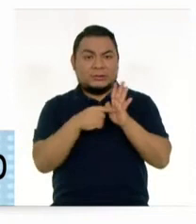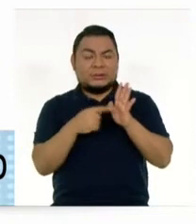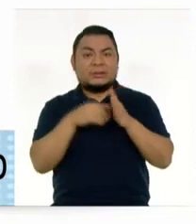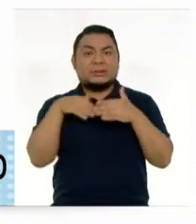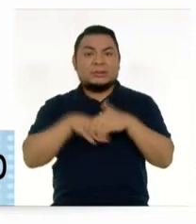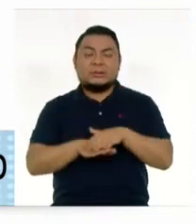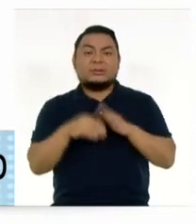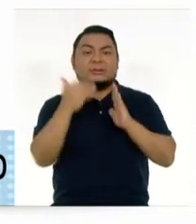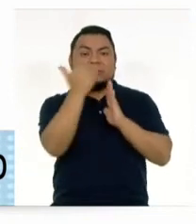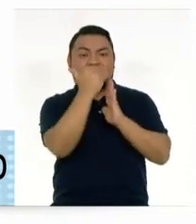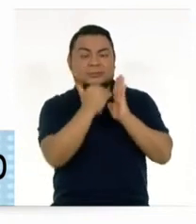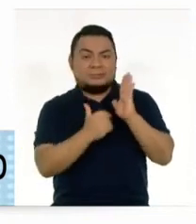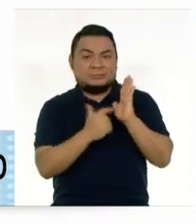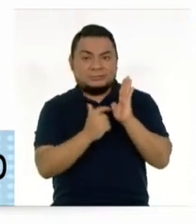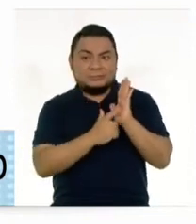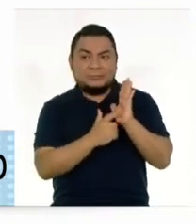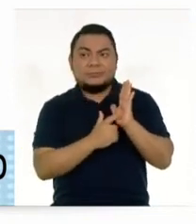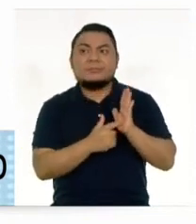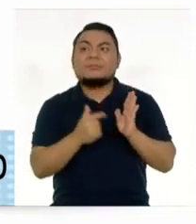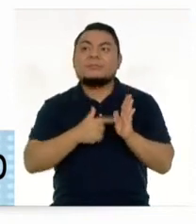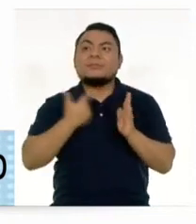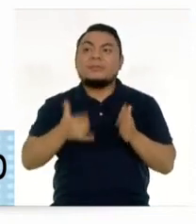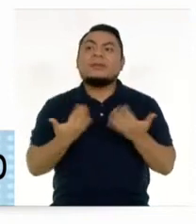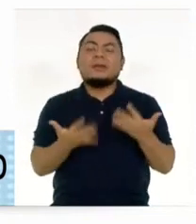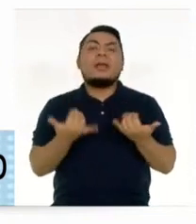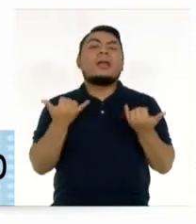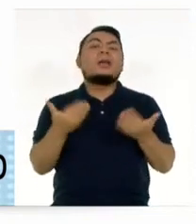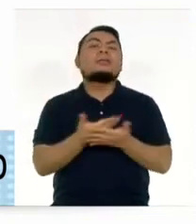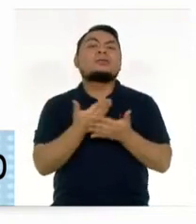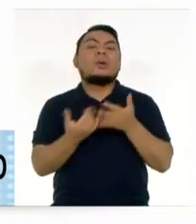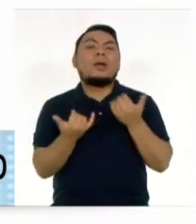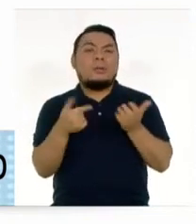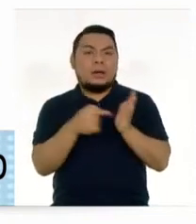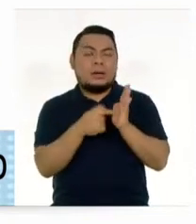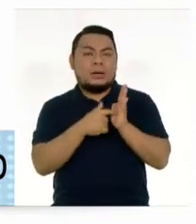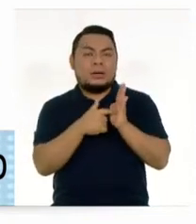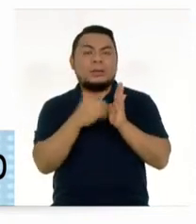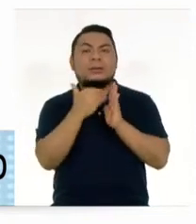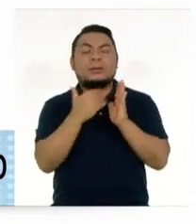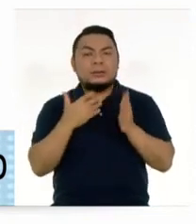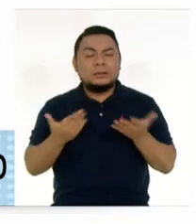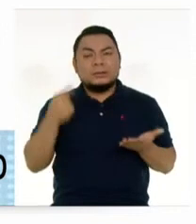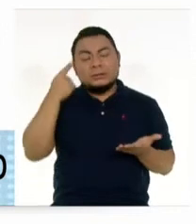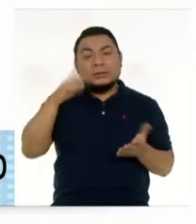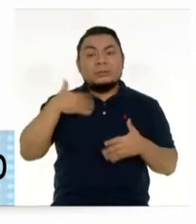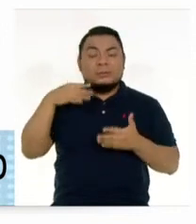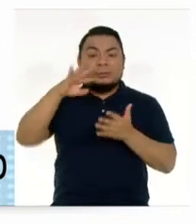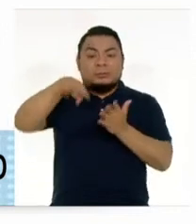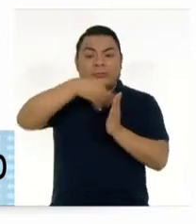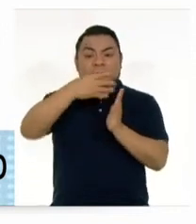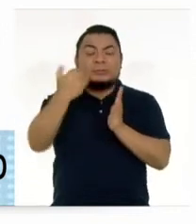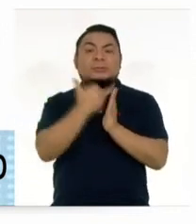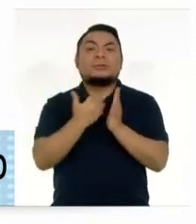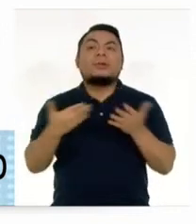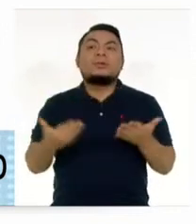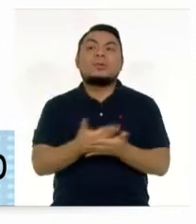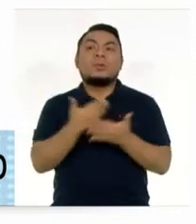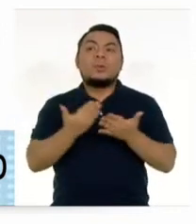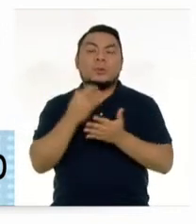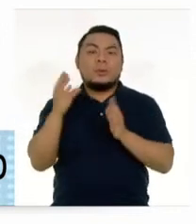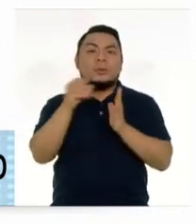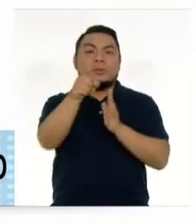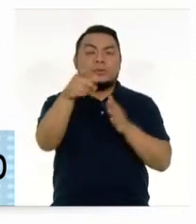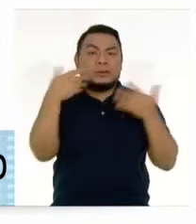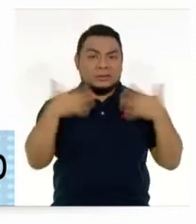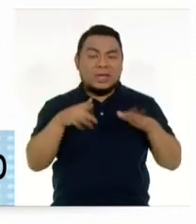Entrar a este portal y actualizar ahí para que pueda, sobre todo, el padrón actualizarse y dar cuenta de